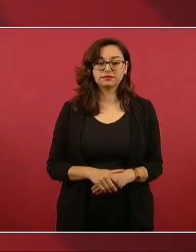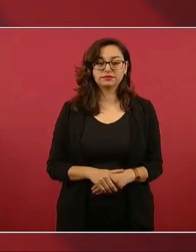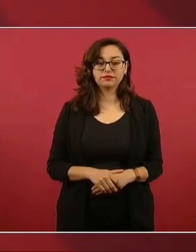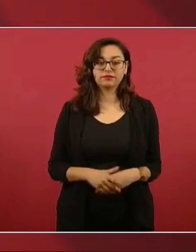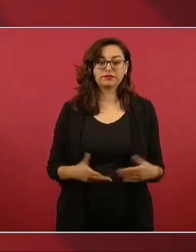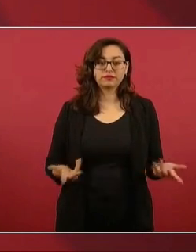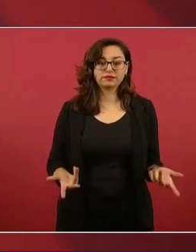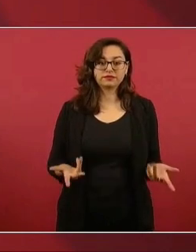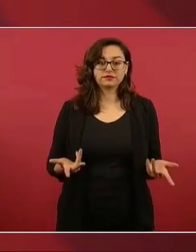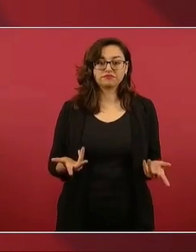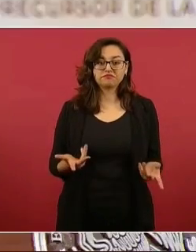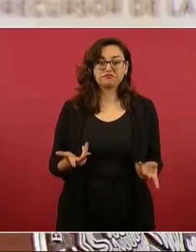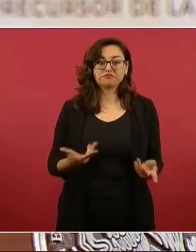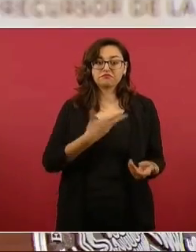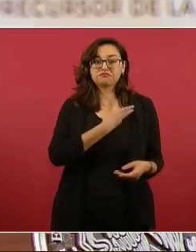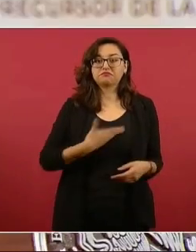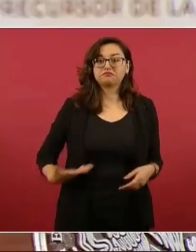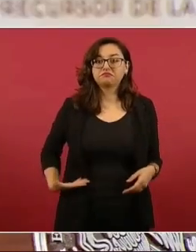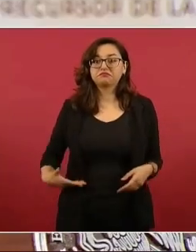Nos tenían como pelele.